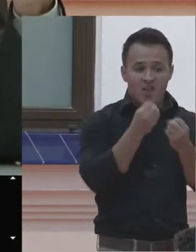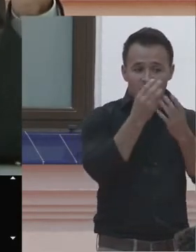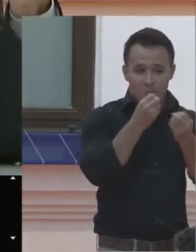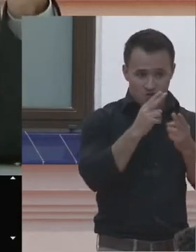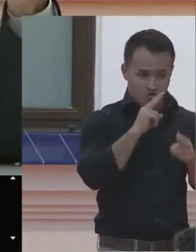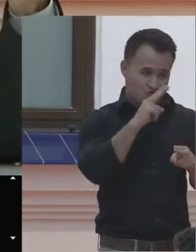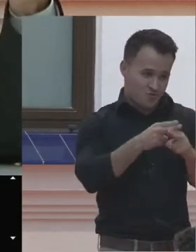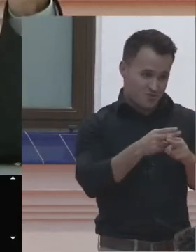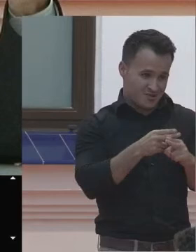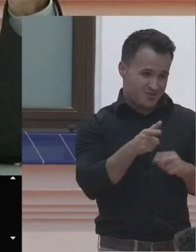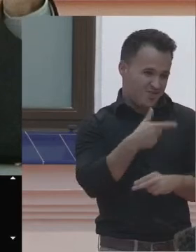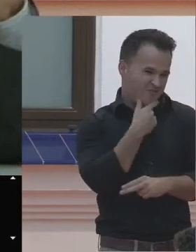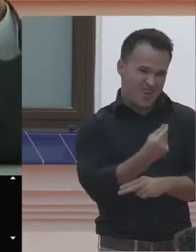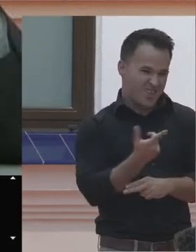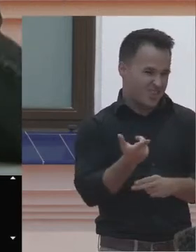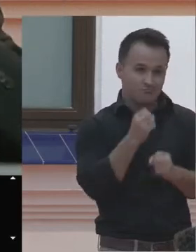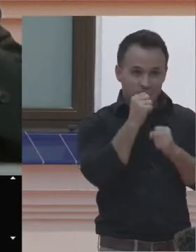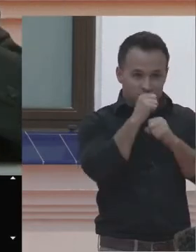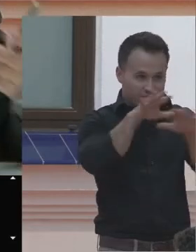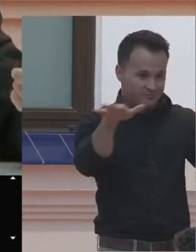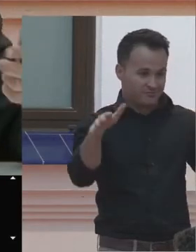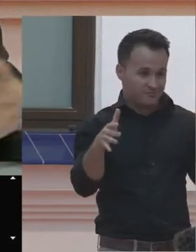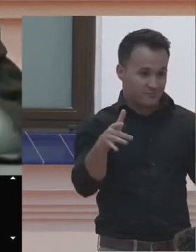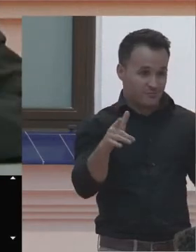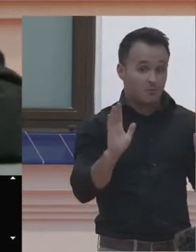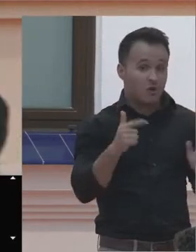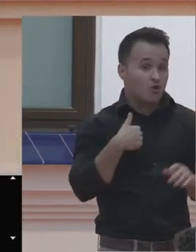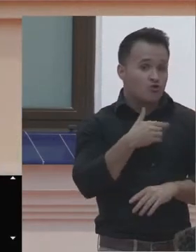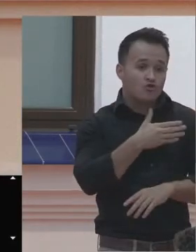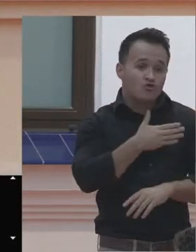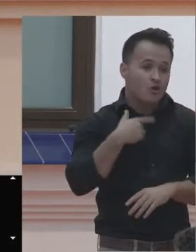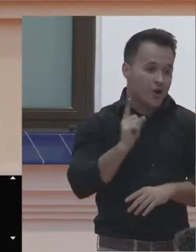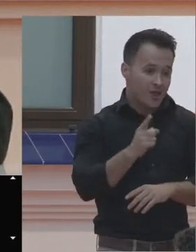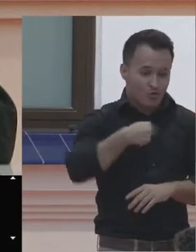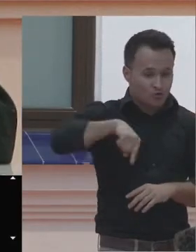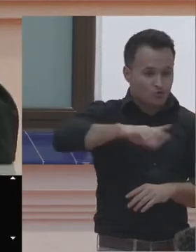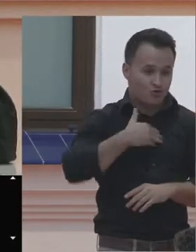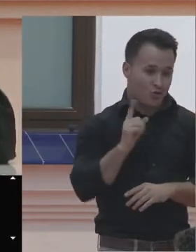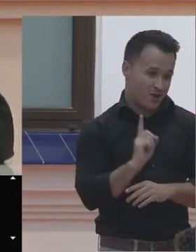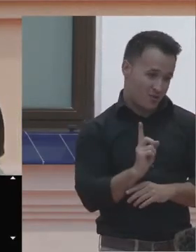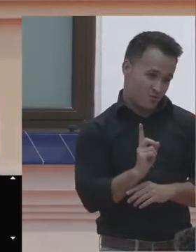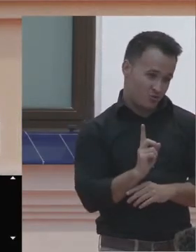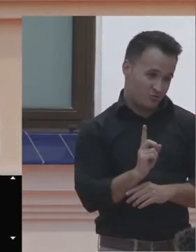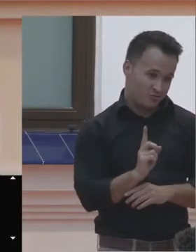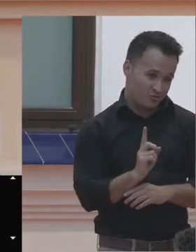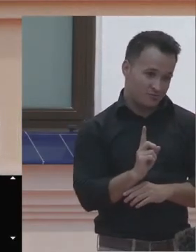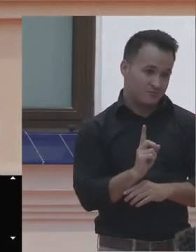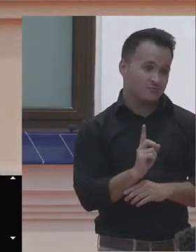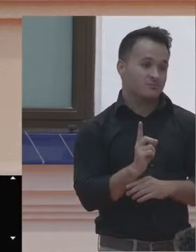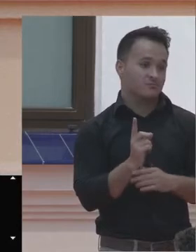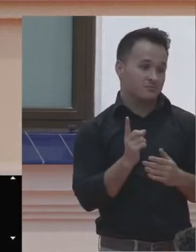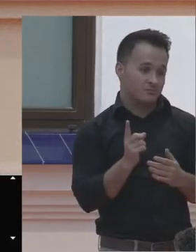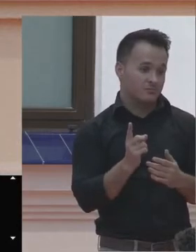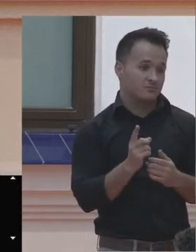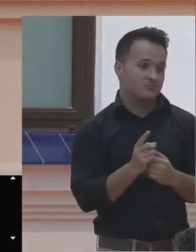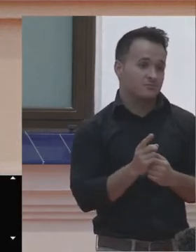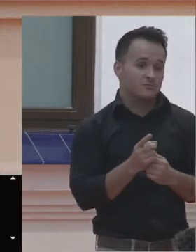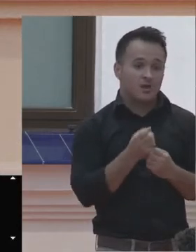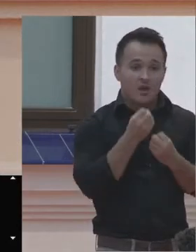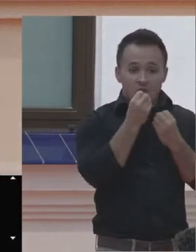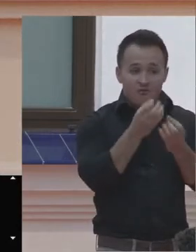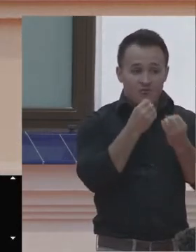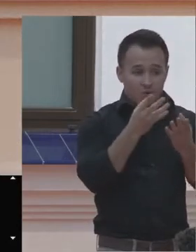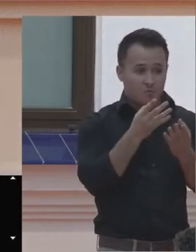sido tan fácil el difundir la información. No nos la guardemos, porque el estar